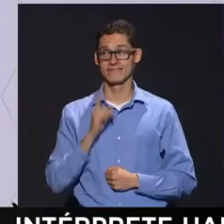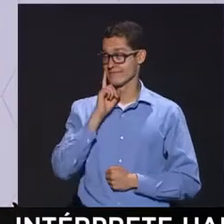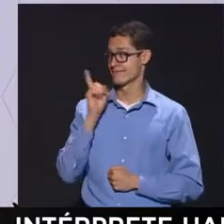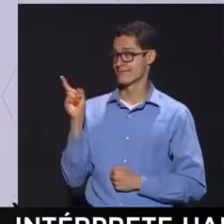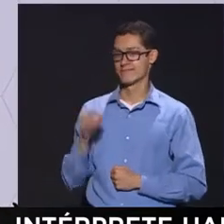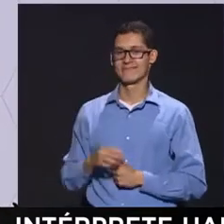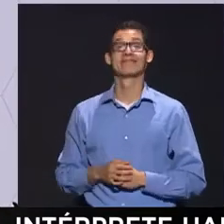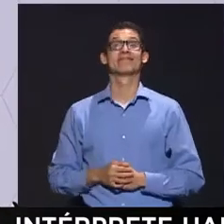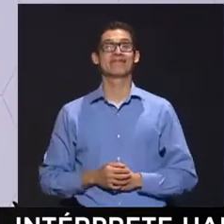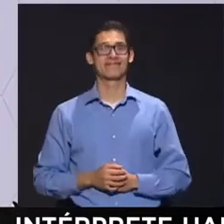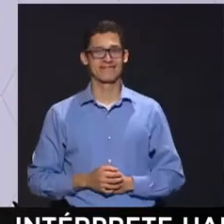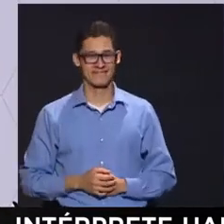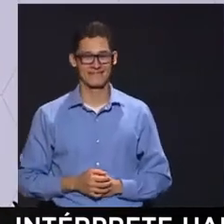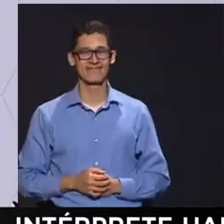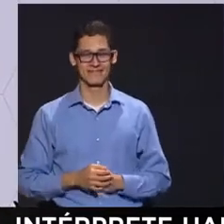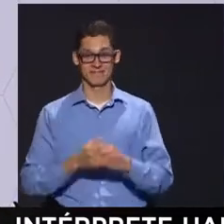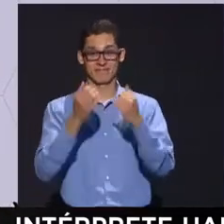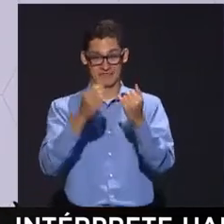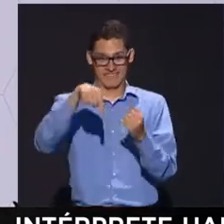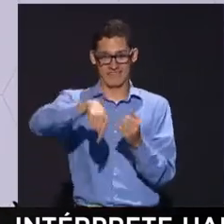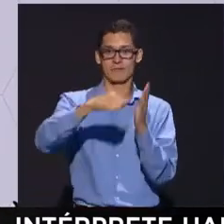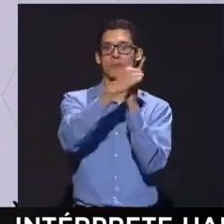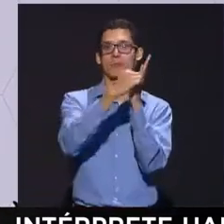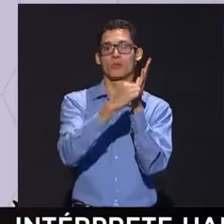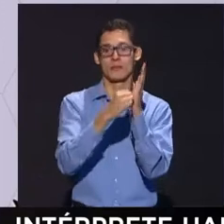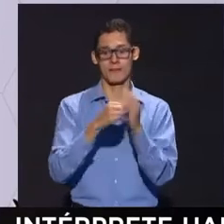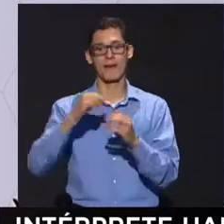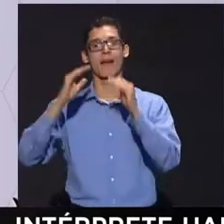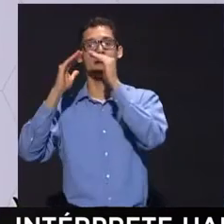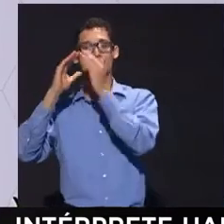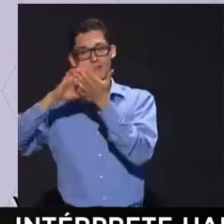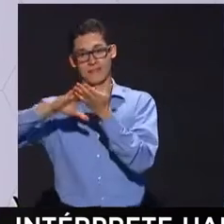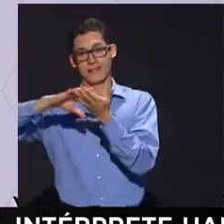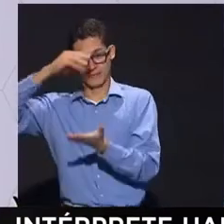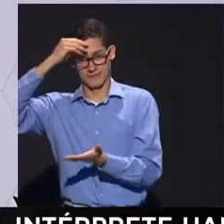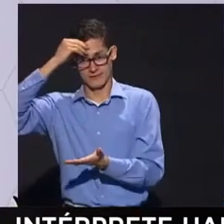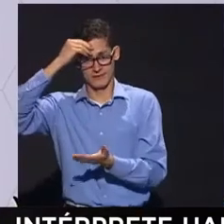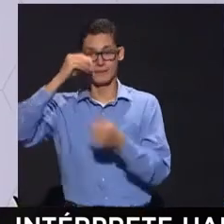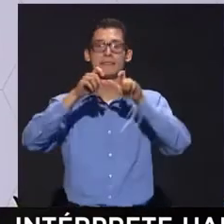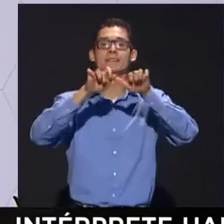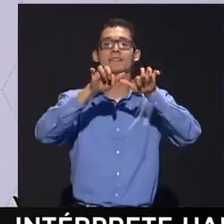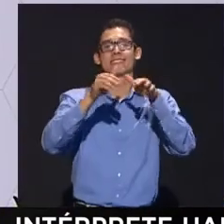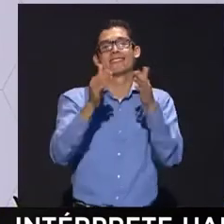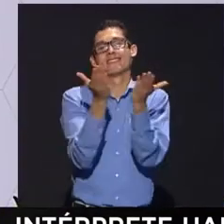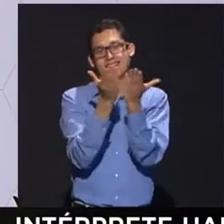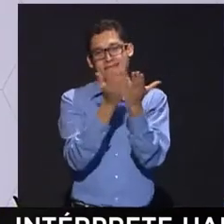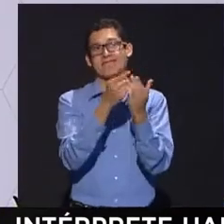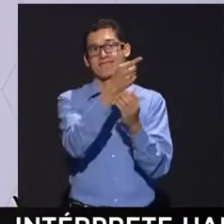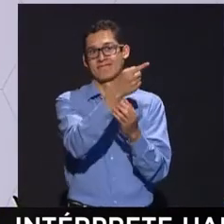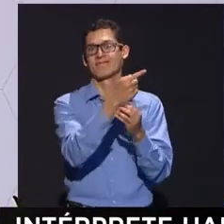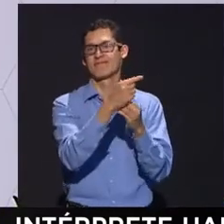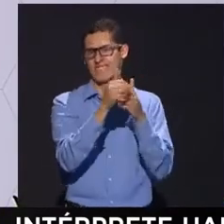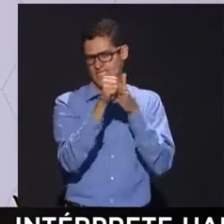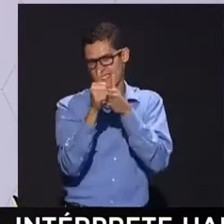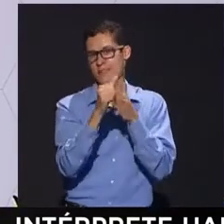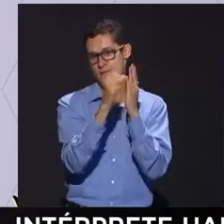Y retomamos acá nuestro programa En Casa Aprendemos con la Secretaría de Educación y estamos hablando de cómo desarrollar inteligencia